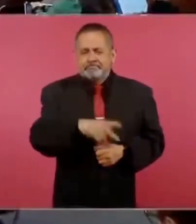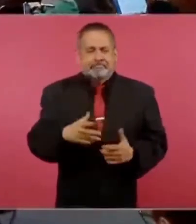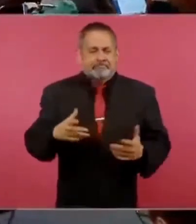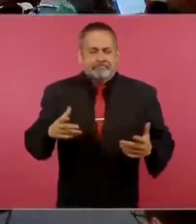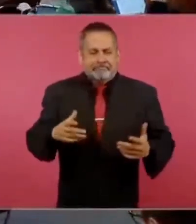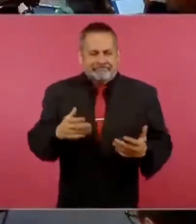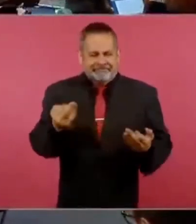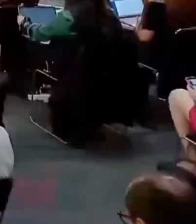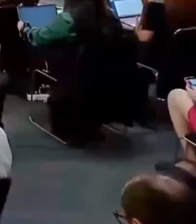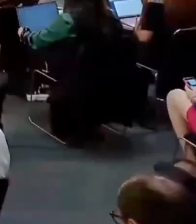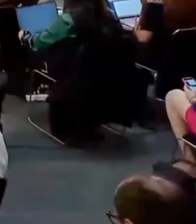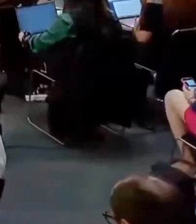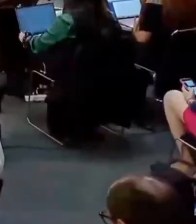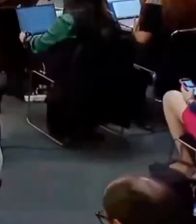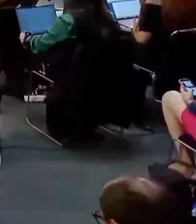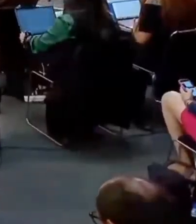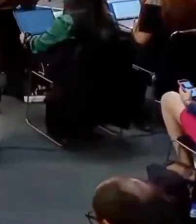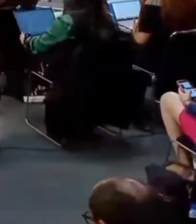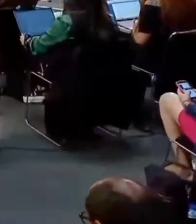esta situación